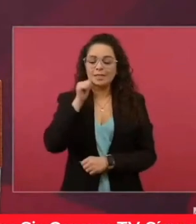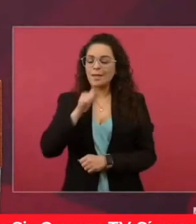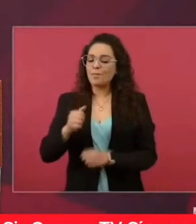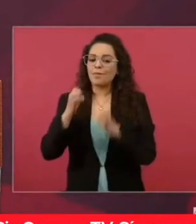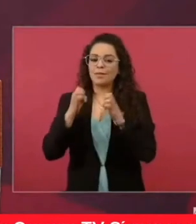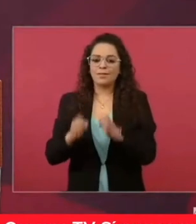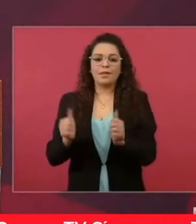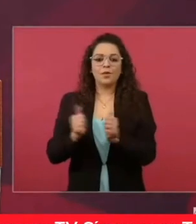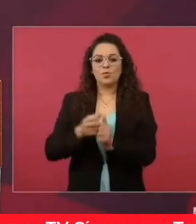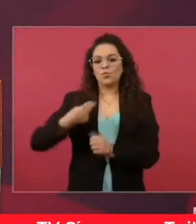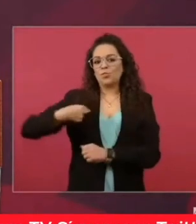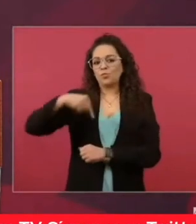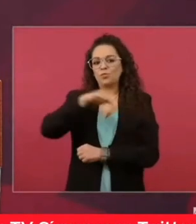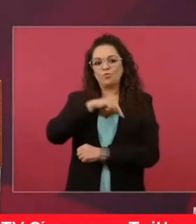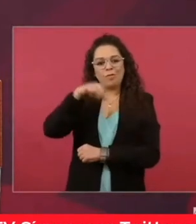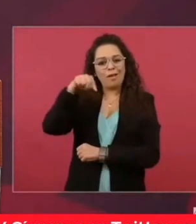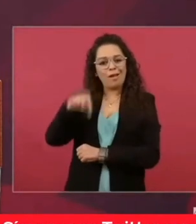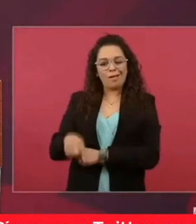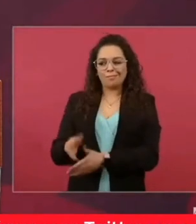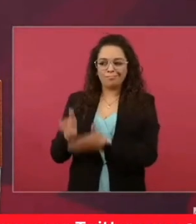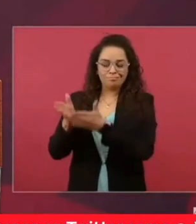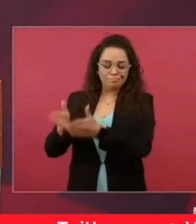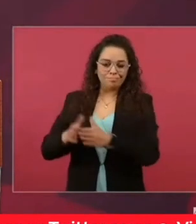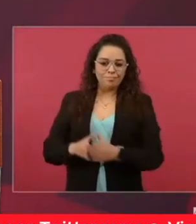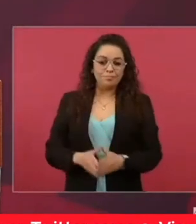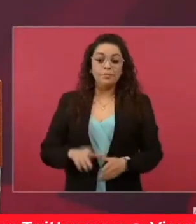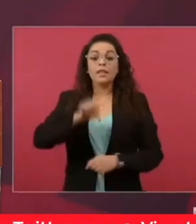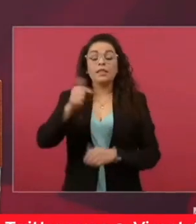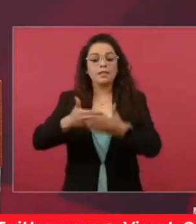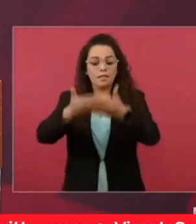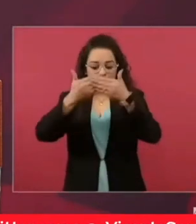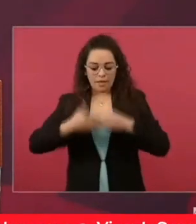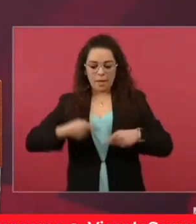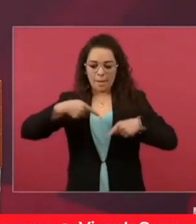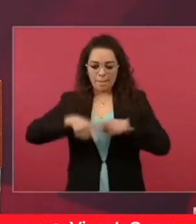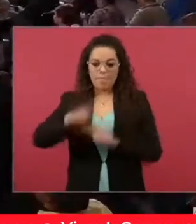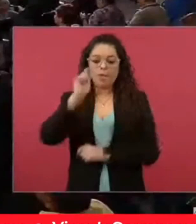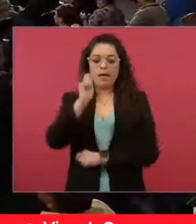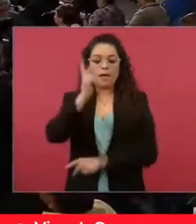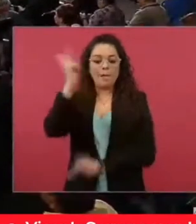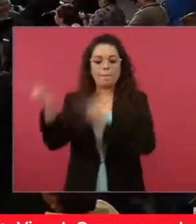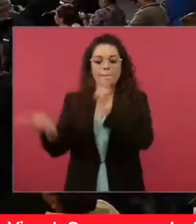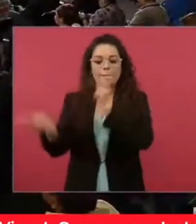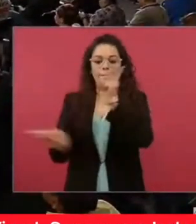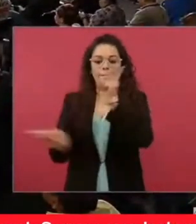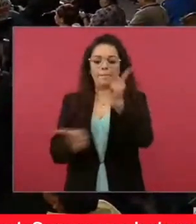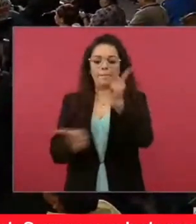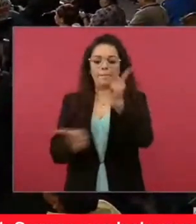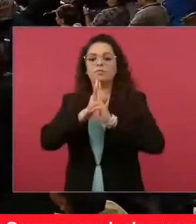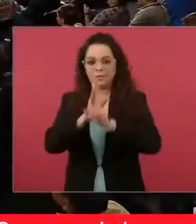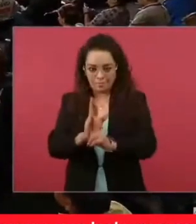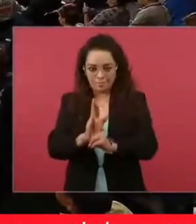nosotros y luego ya abrimos para preguntas y respuestas